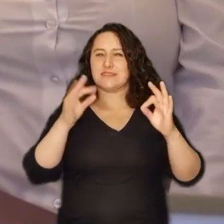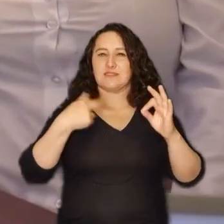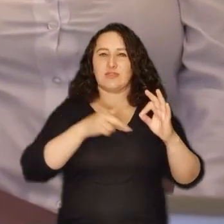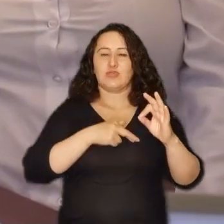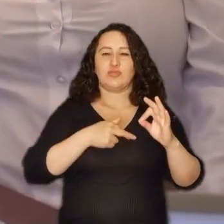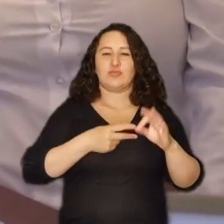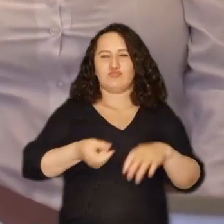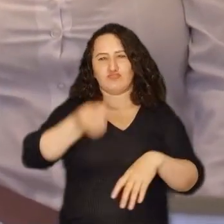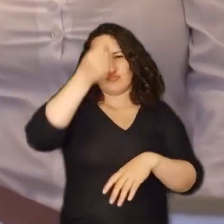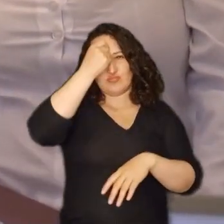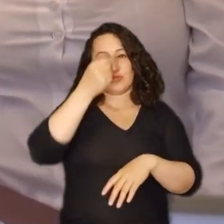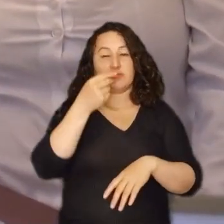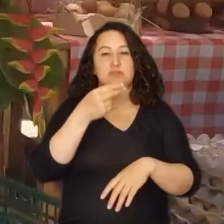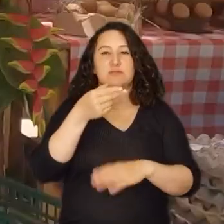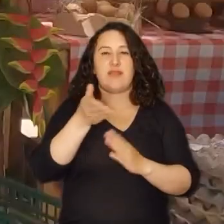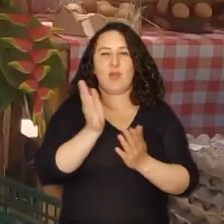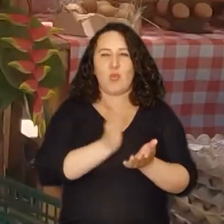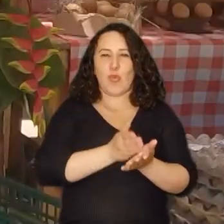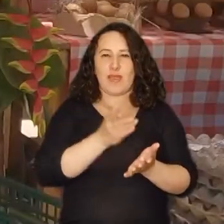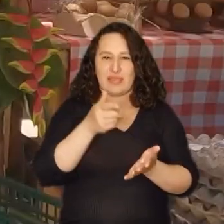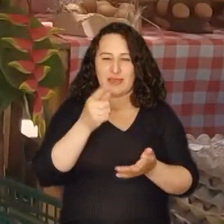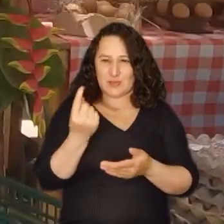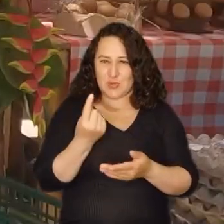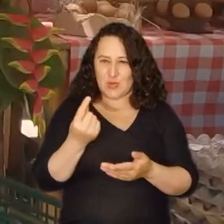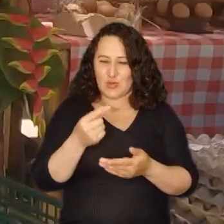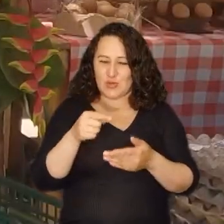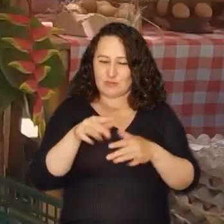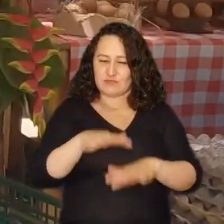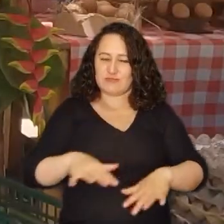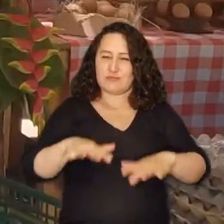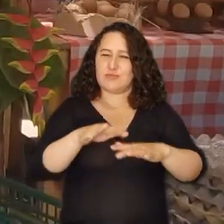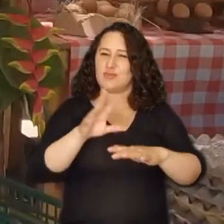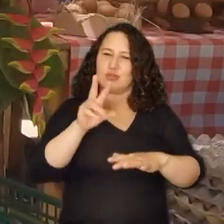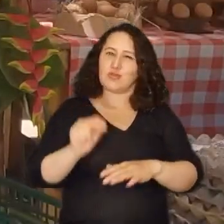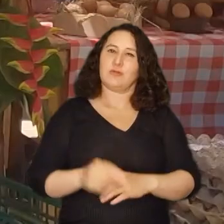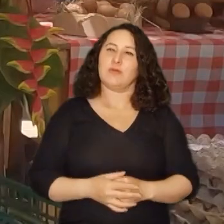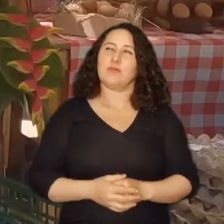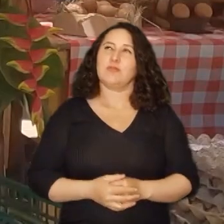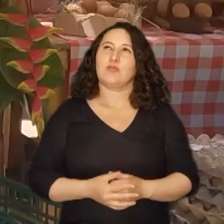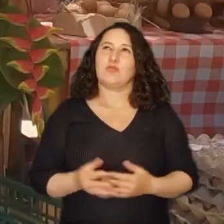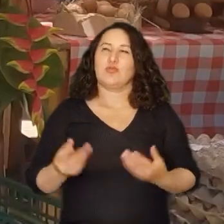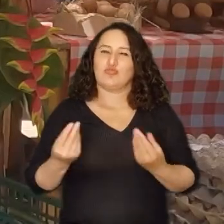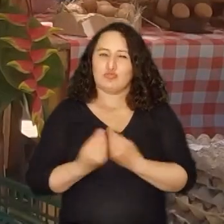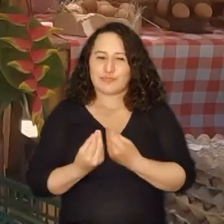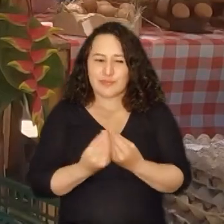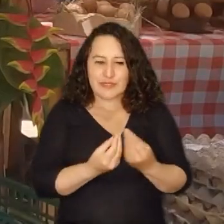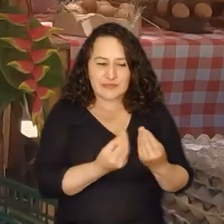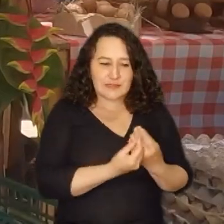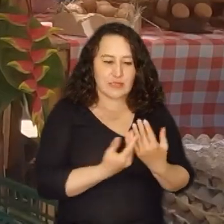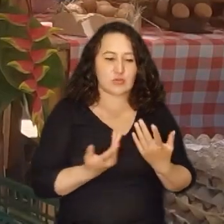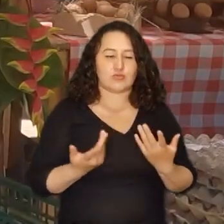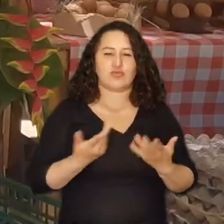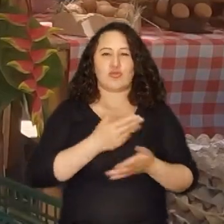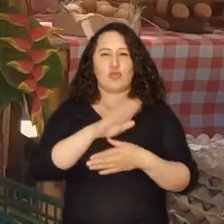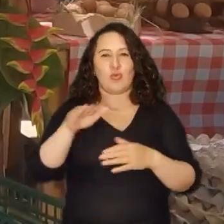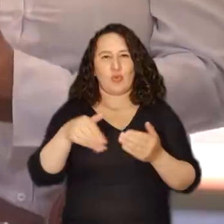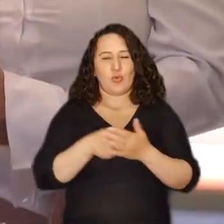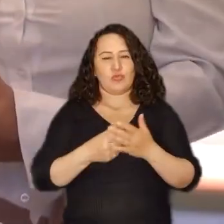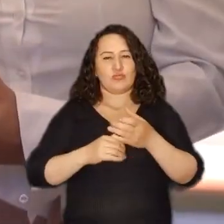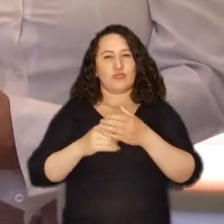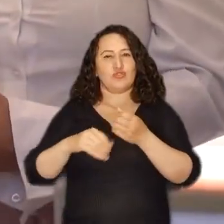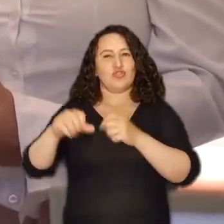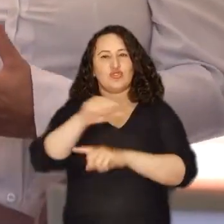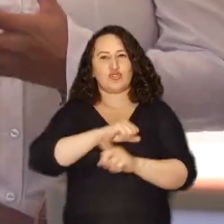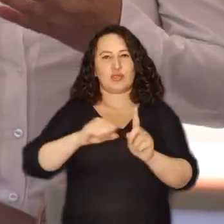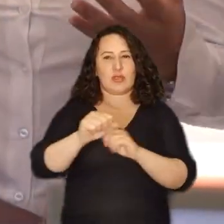que Jazmín es más que aguacate. Jazmín es los compañeros, es toda la